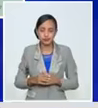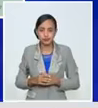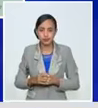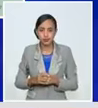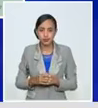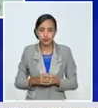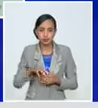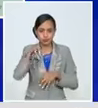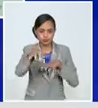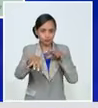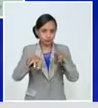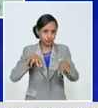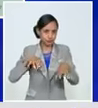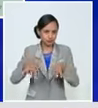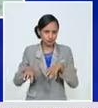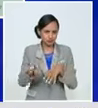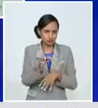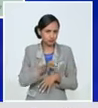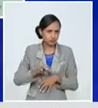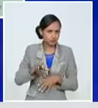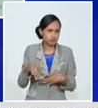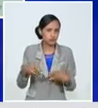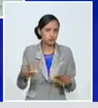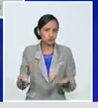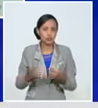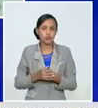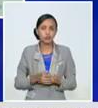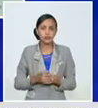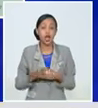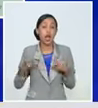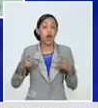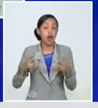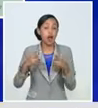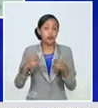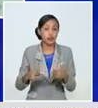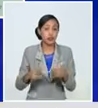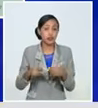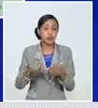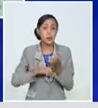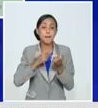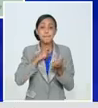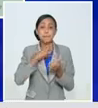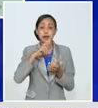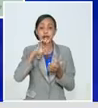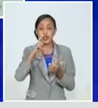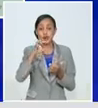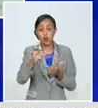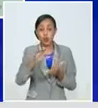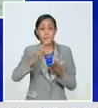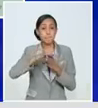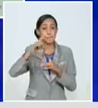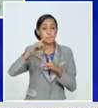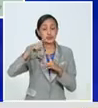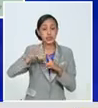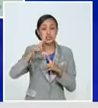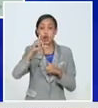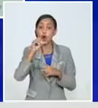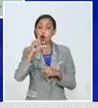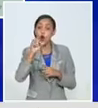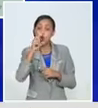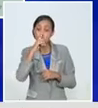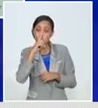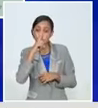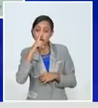distribuyen en los municipios de Cárdenas, Perico, Matanzas, Colón y